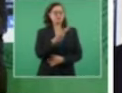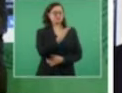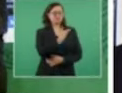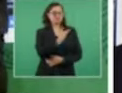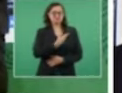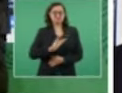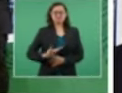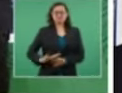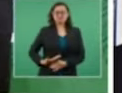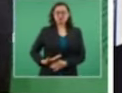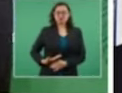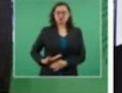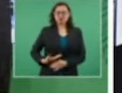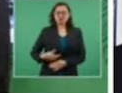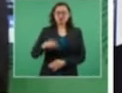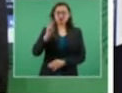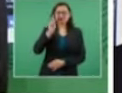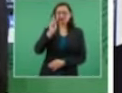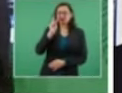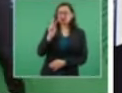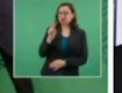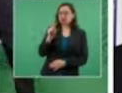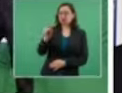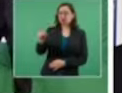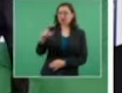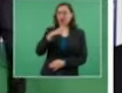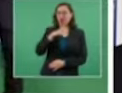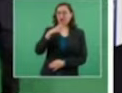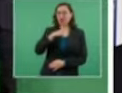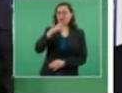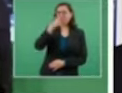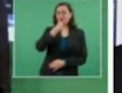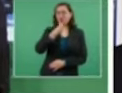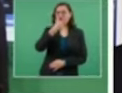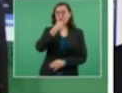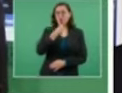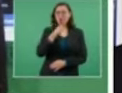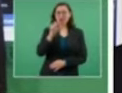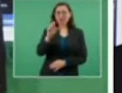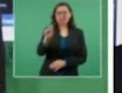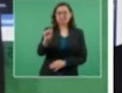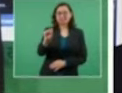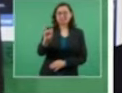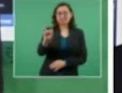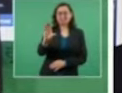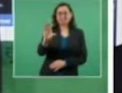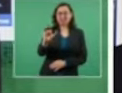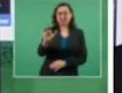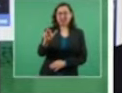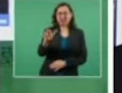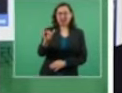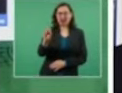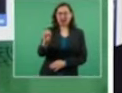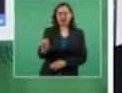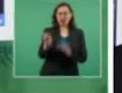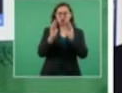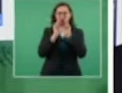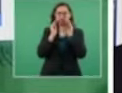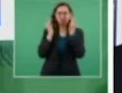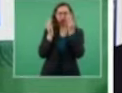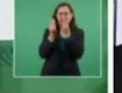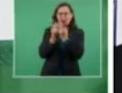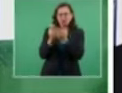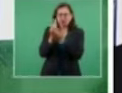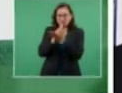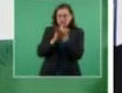encontramos es que al realizar este ejercicio a través del espacio de las conferencias mañaneras, observamos que según diversas investigaciones,